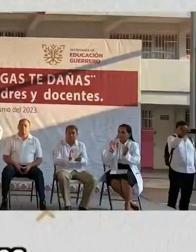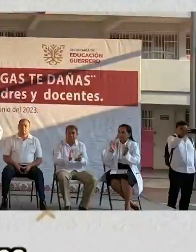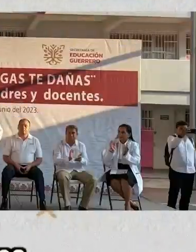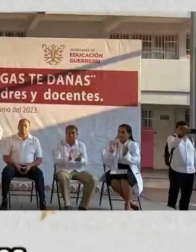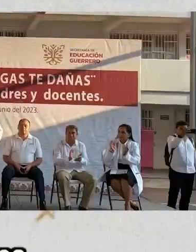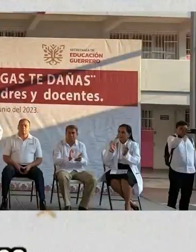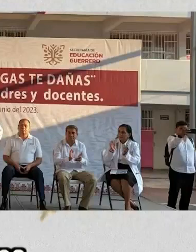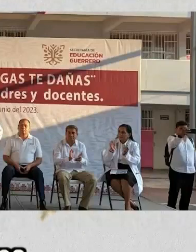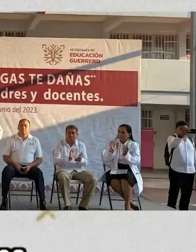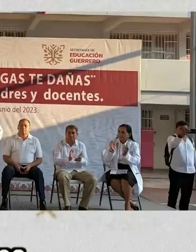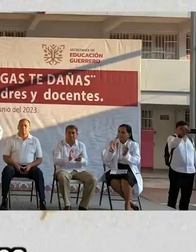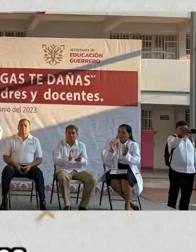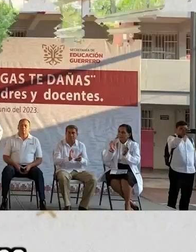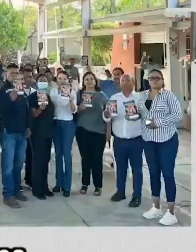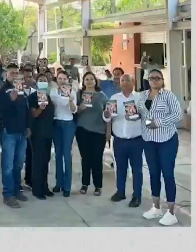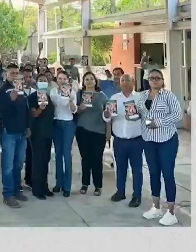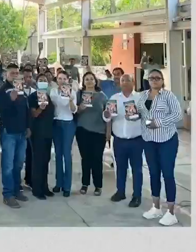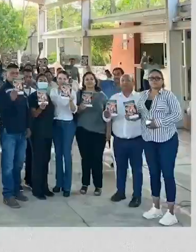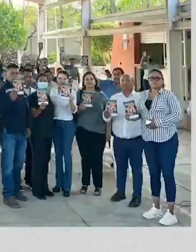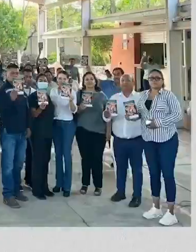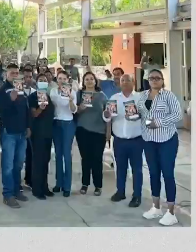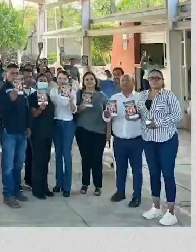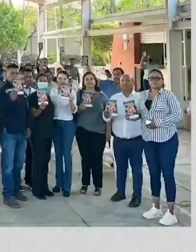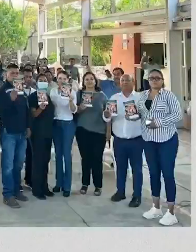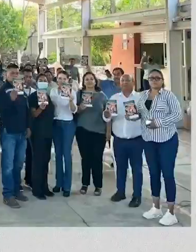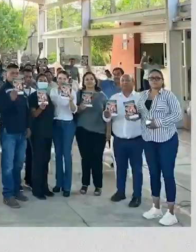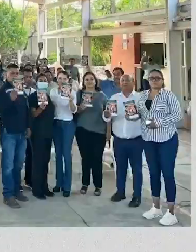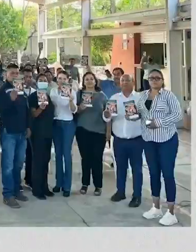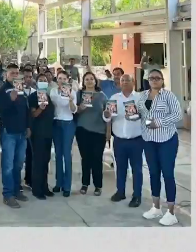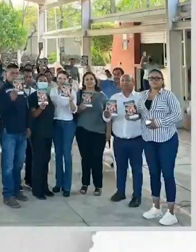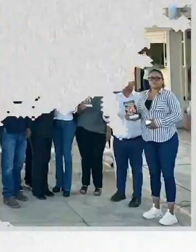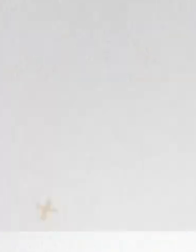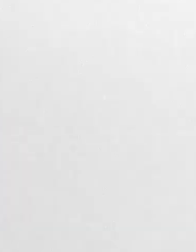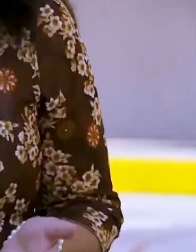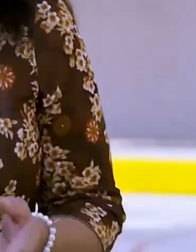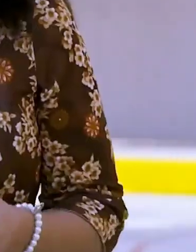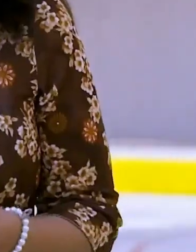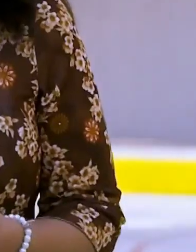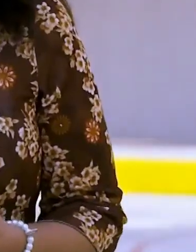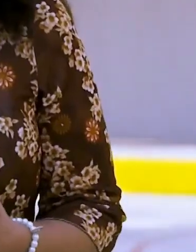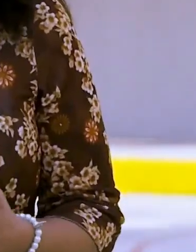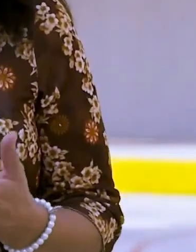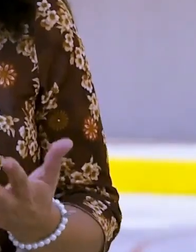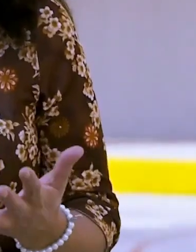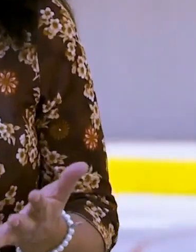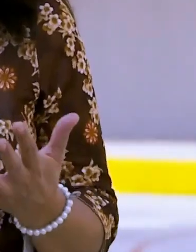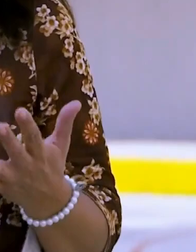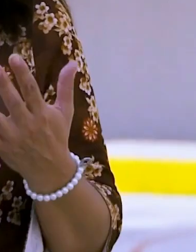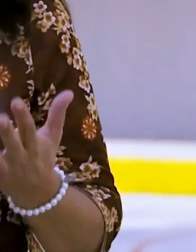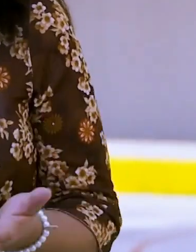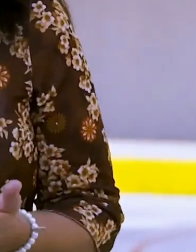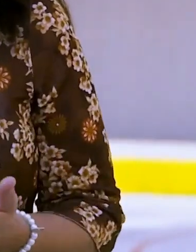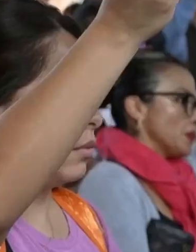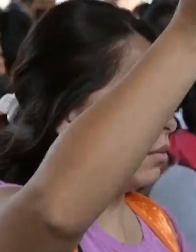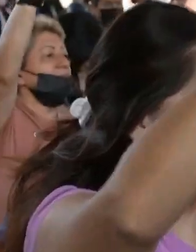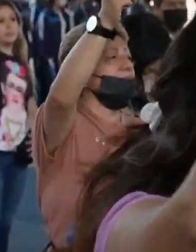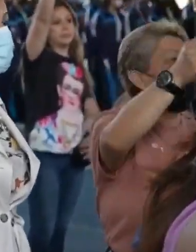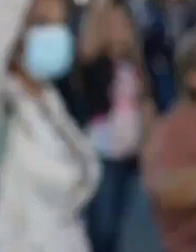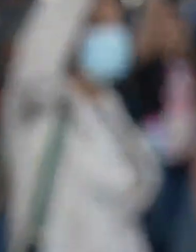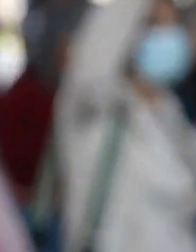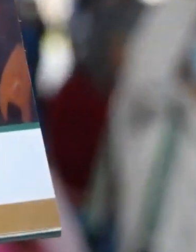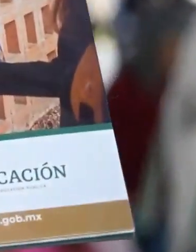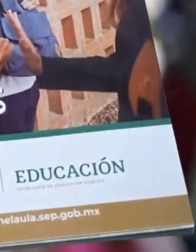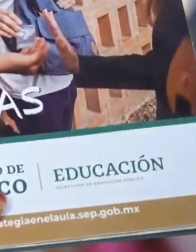docentes y 10 millones de ejemplares de orientaciones para madres y padres de familia. Yo creo que es muy importante esta guía. Es